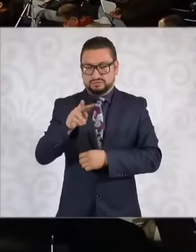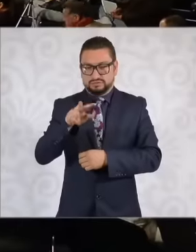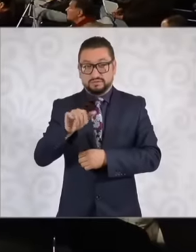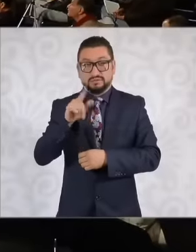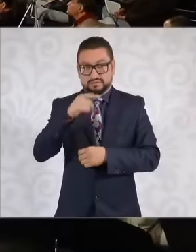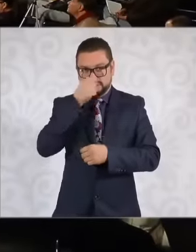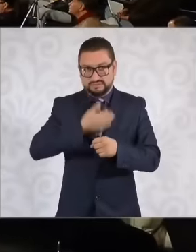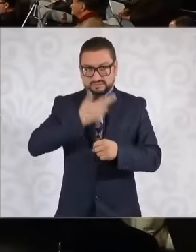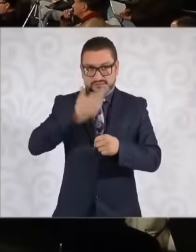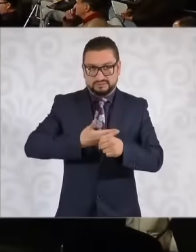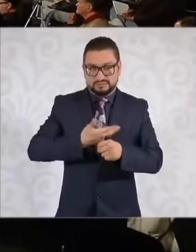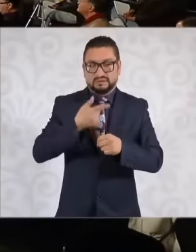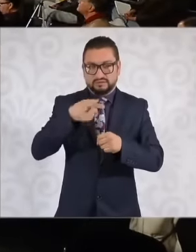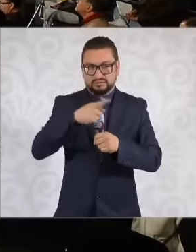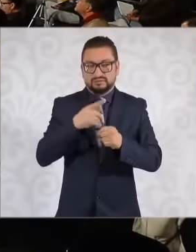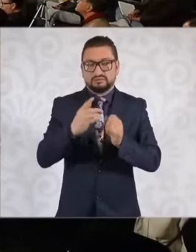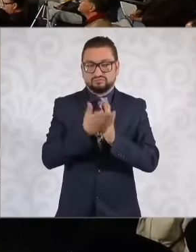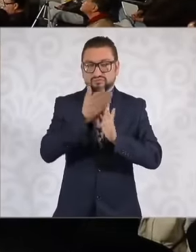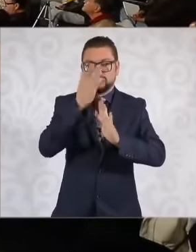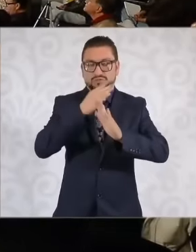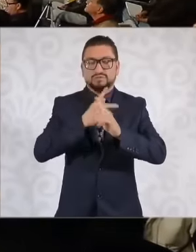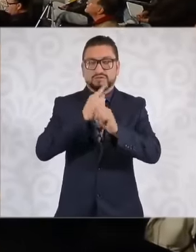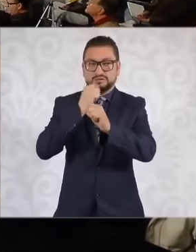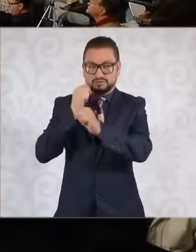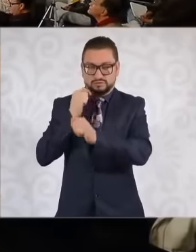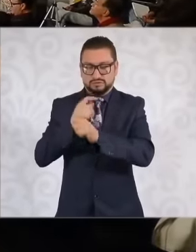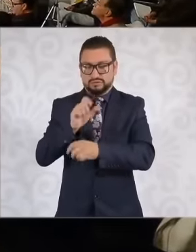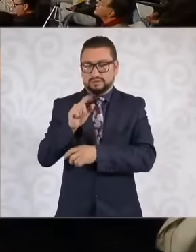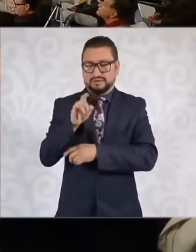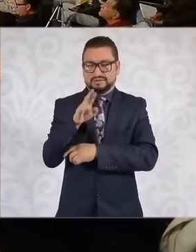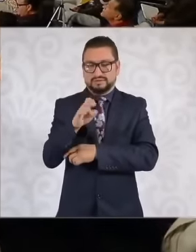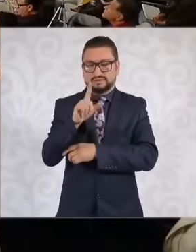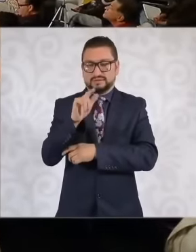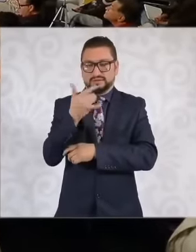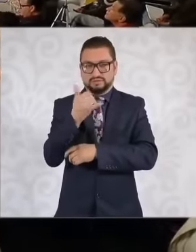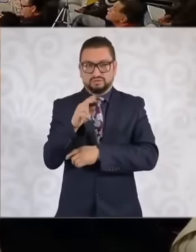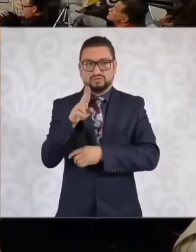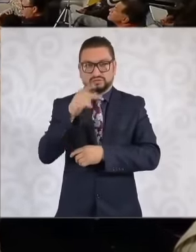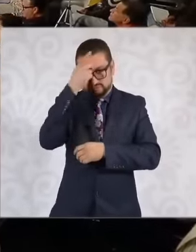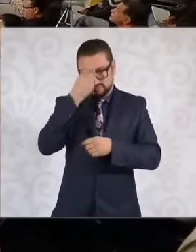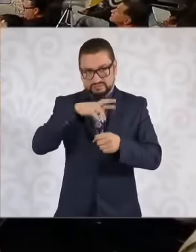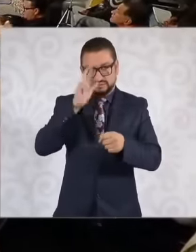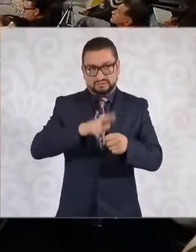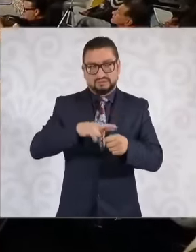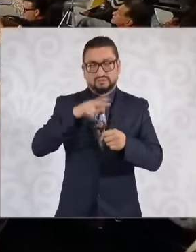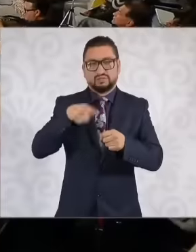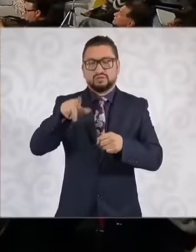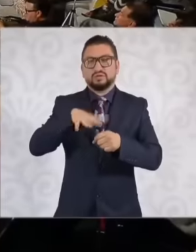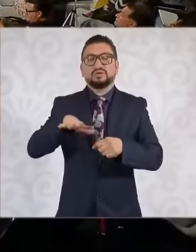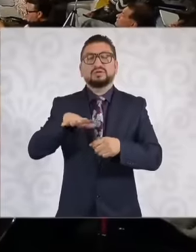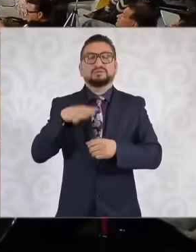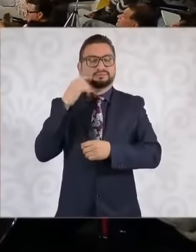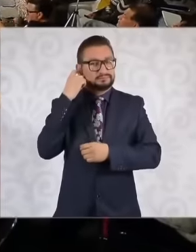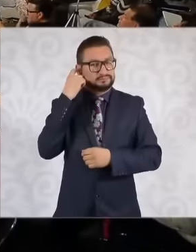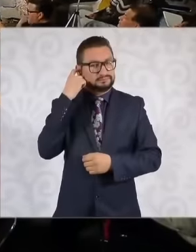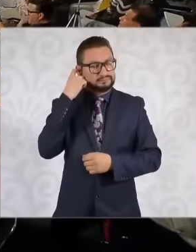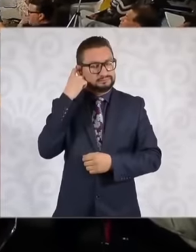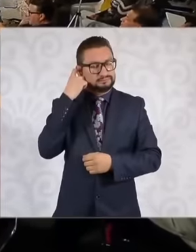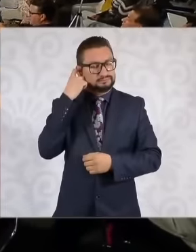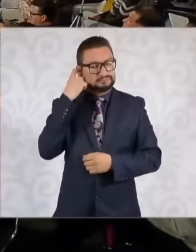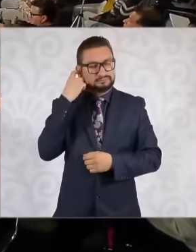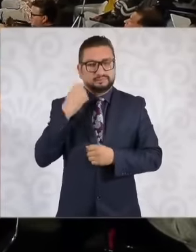Infraestructura, Comunicaciones y Transportes, a Andrés Layú, que es el director de la Agencia